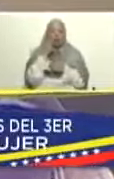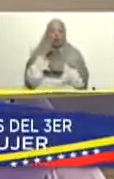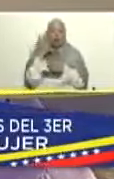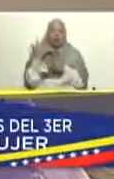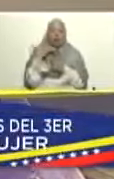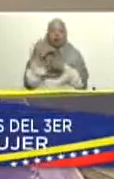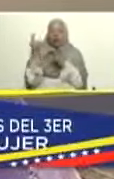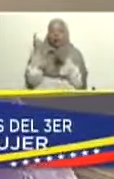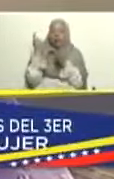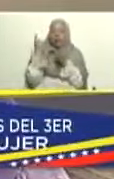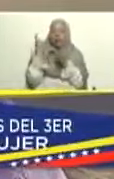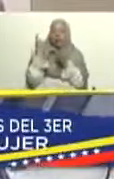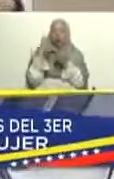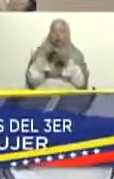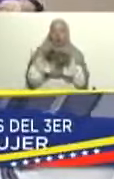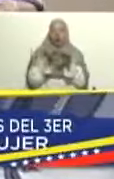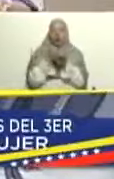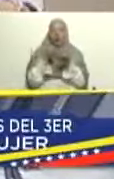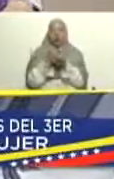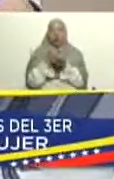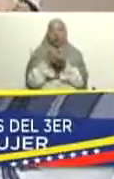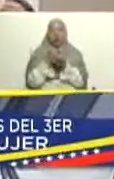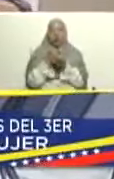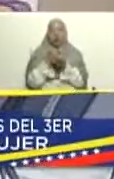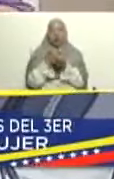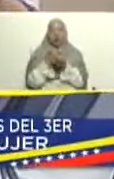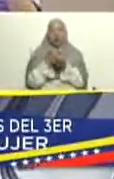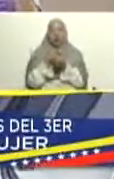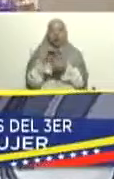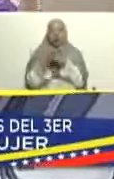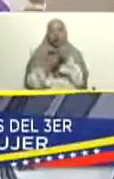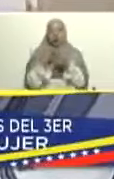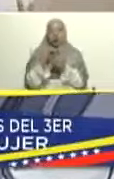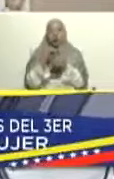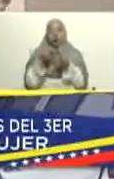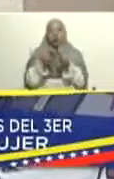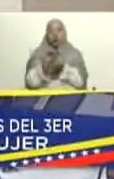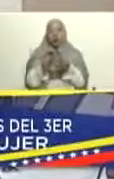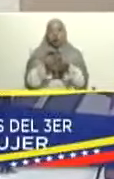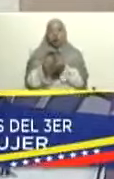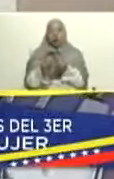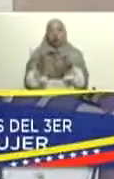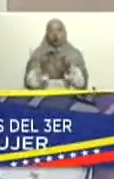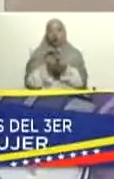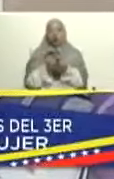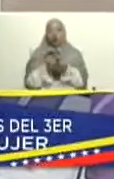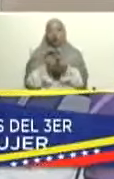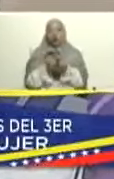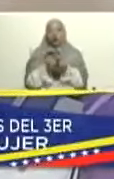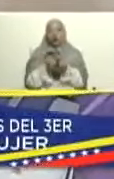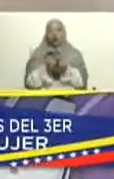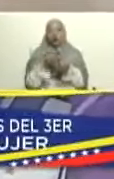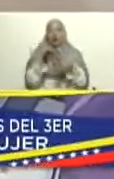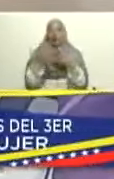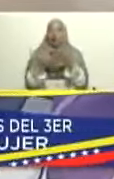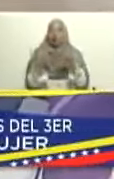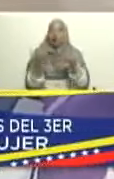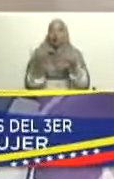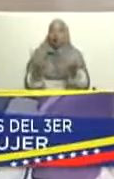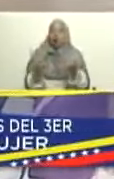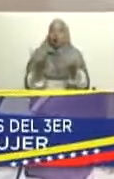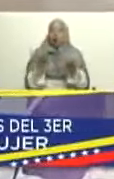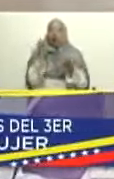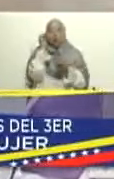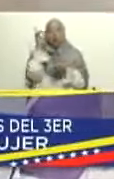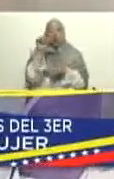nosotros hacemos son bordados a mano. Una belleza, todo esto lo hacemos a mano, se corta, se confecciona. Y bueno, nada, surgió